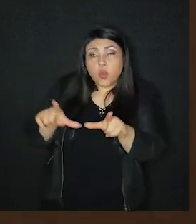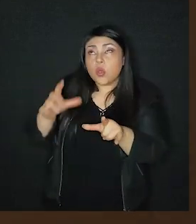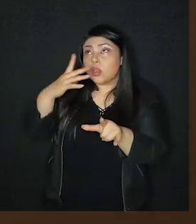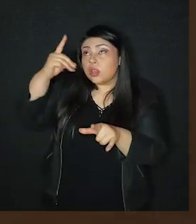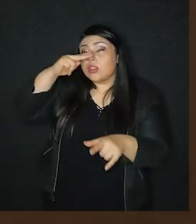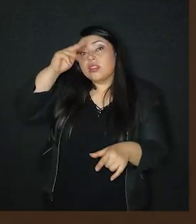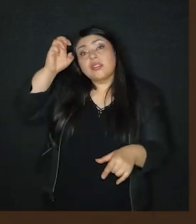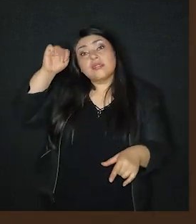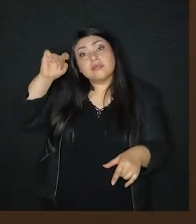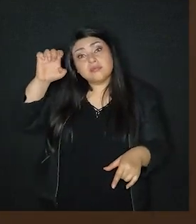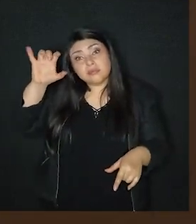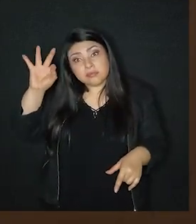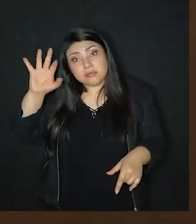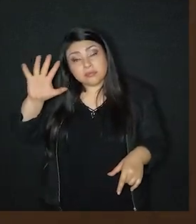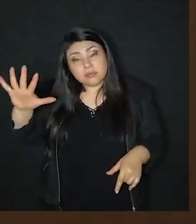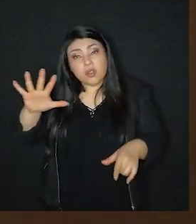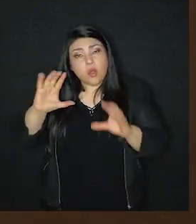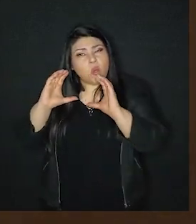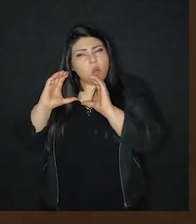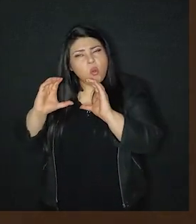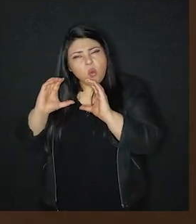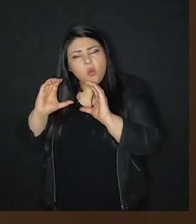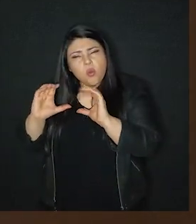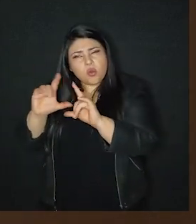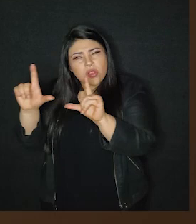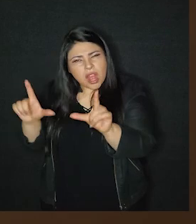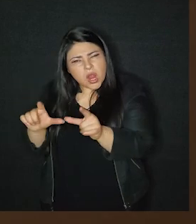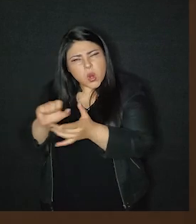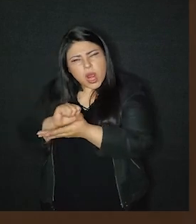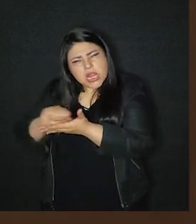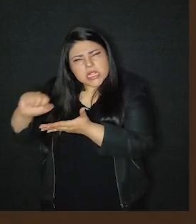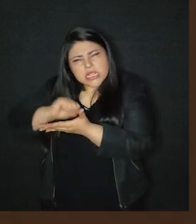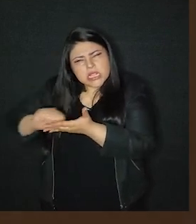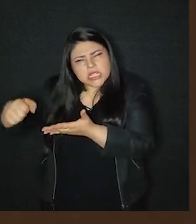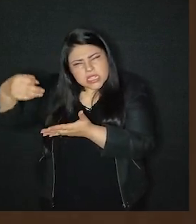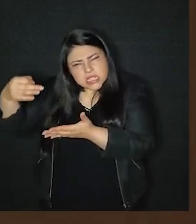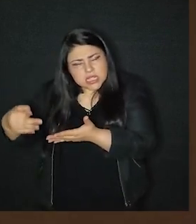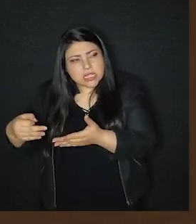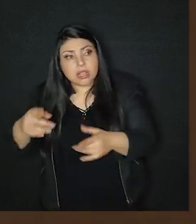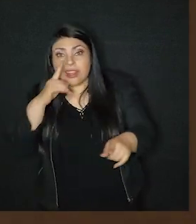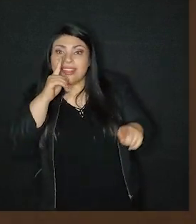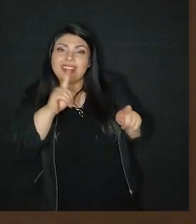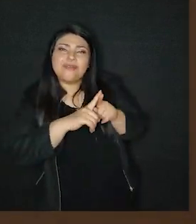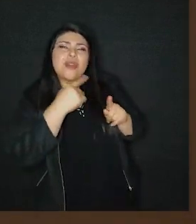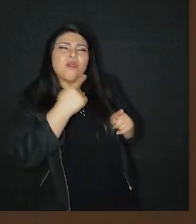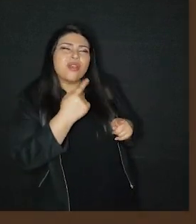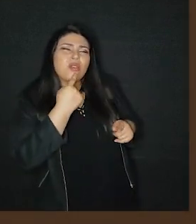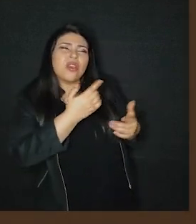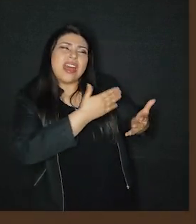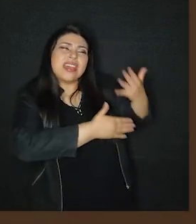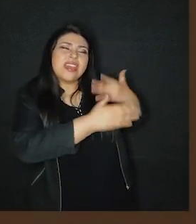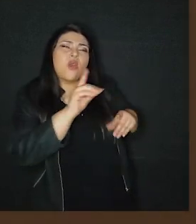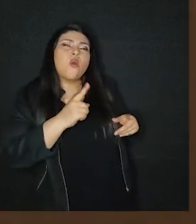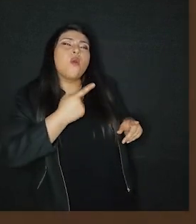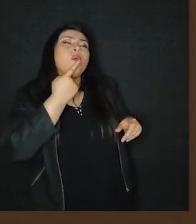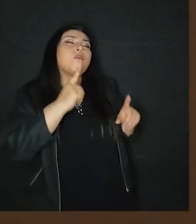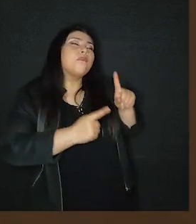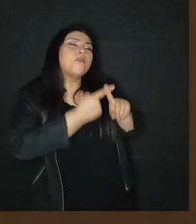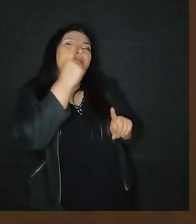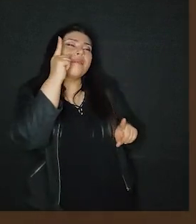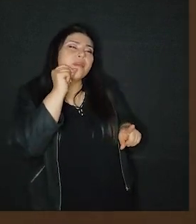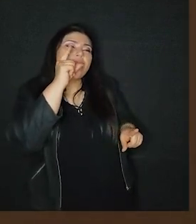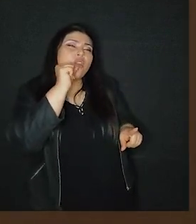levitas cuida el lugar santísimo el habla el lugar santísimo los dos mismos verbos y hay un